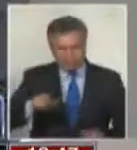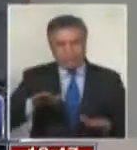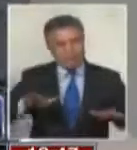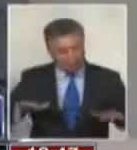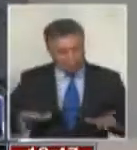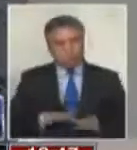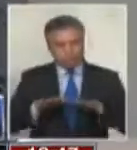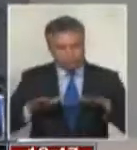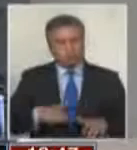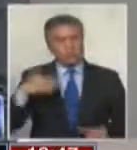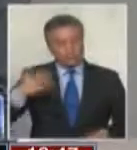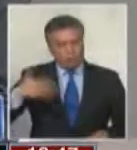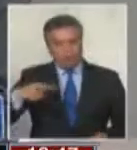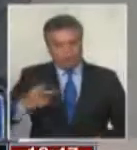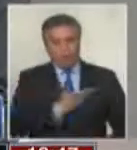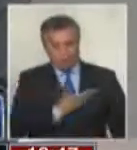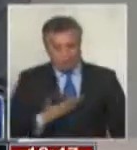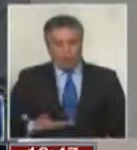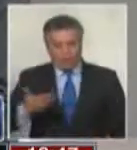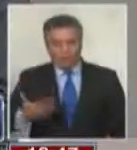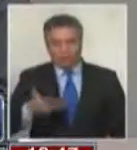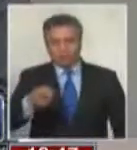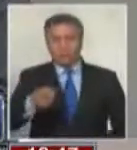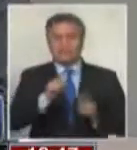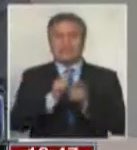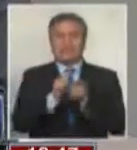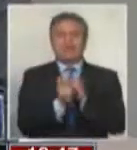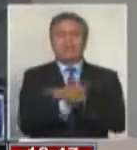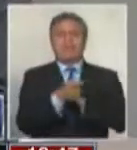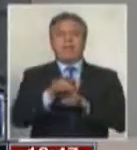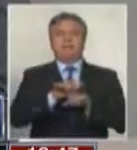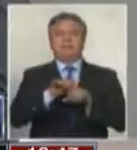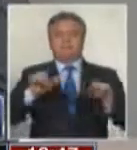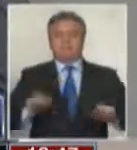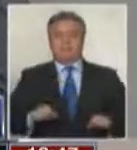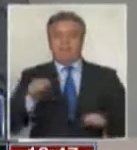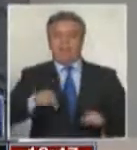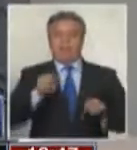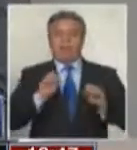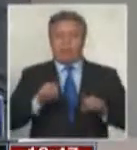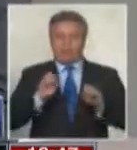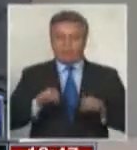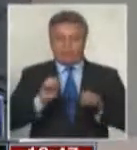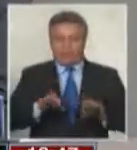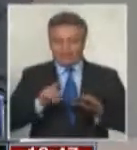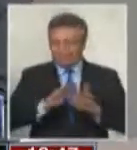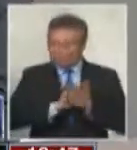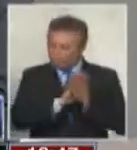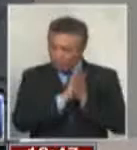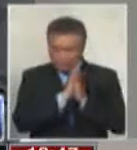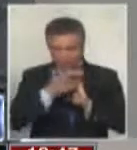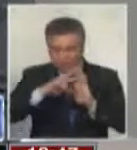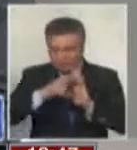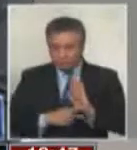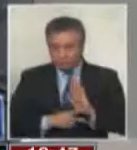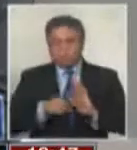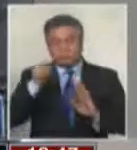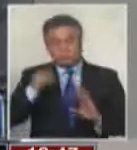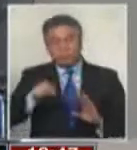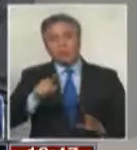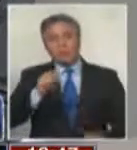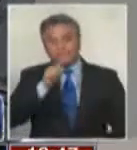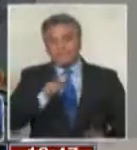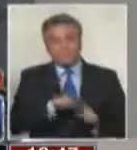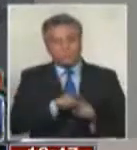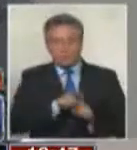por este gobierno para transformar en nuestro sistema educacional en todos sus niveles y por lo mismo esto no tiene el sentido de